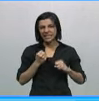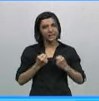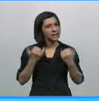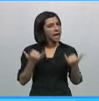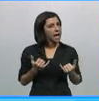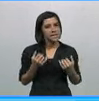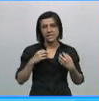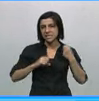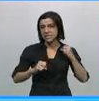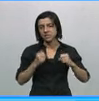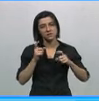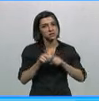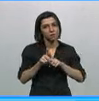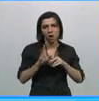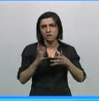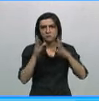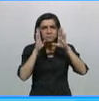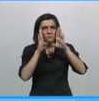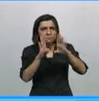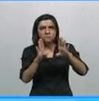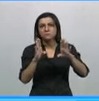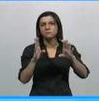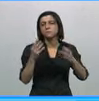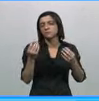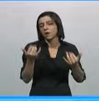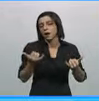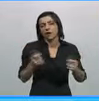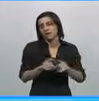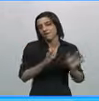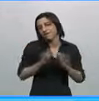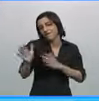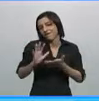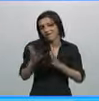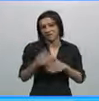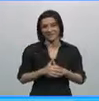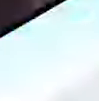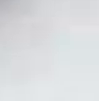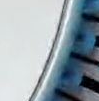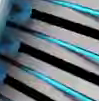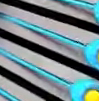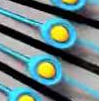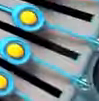intensidad y todas las antenas puestas en el partido. Muchas gracias, Patón. Dale, chau.